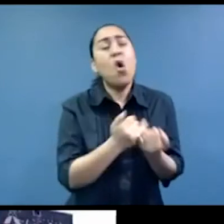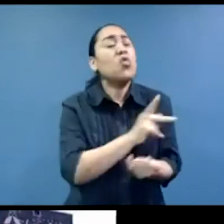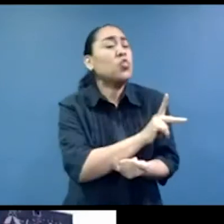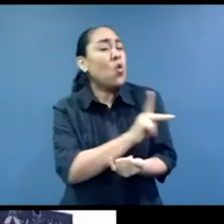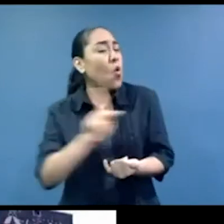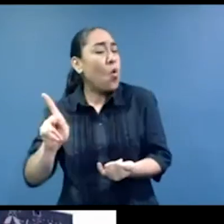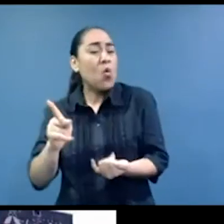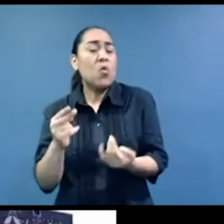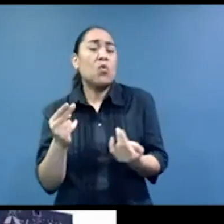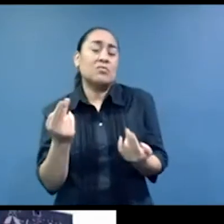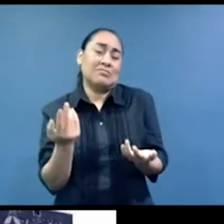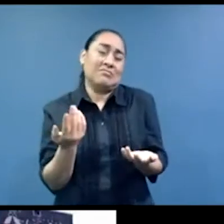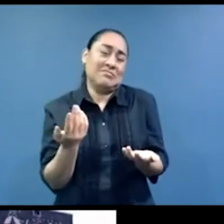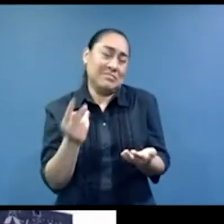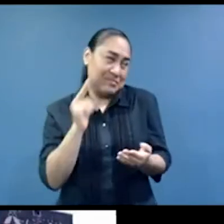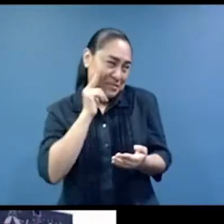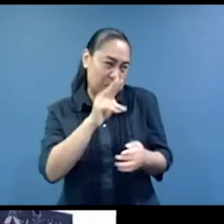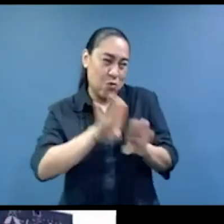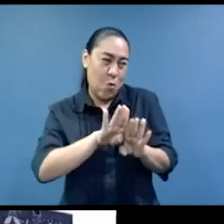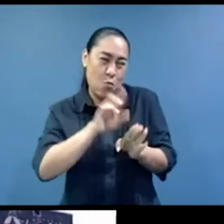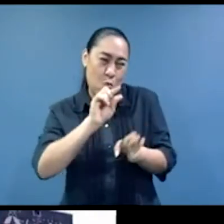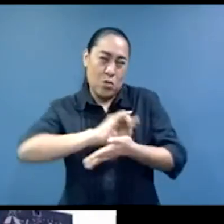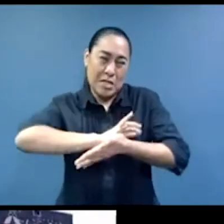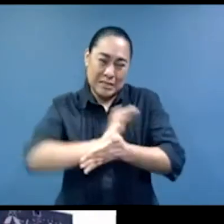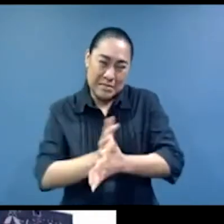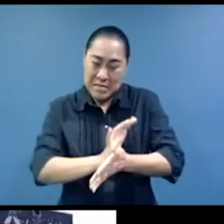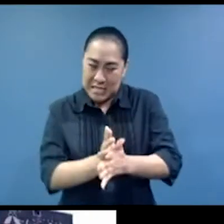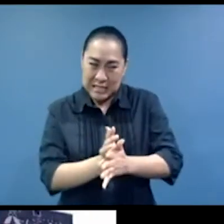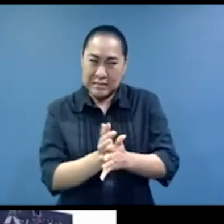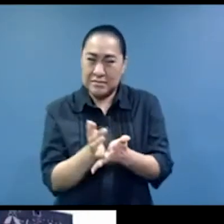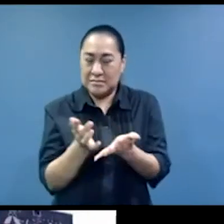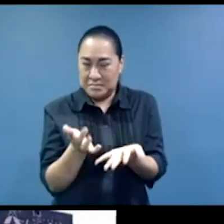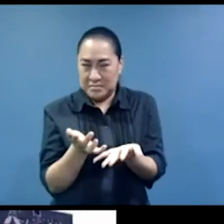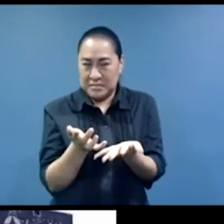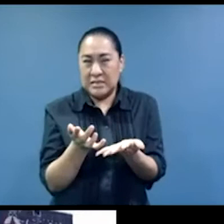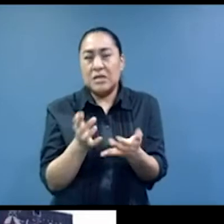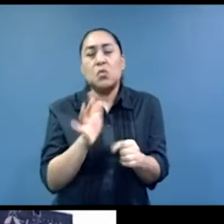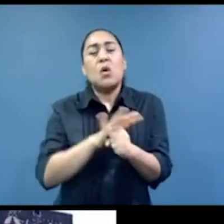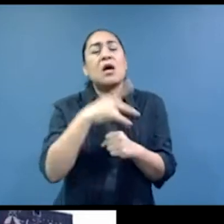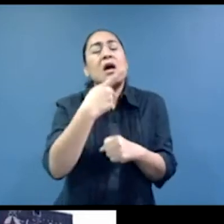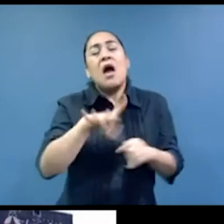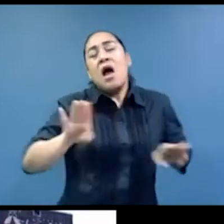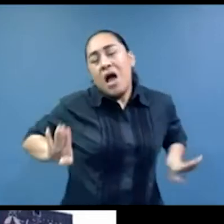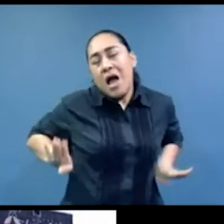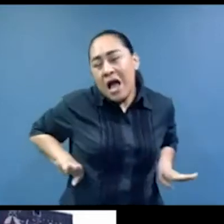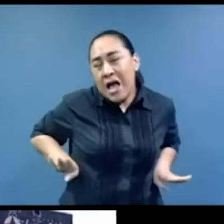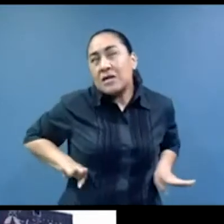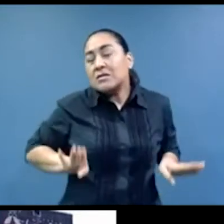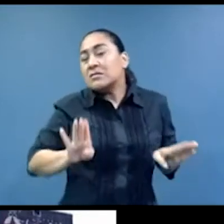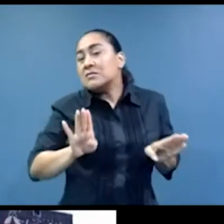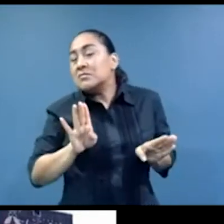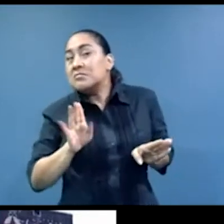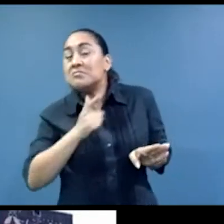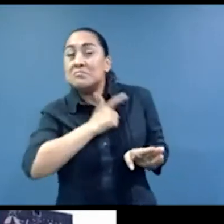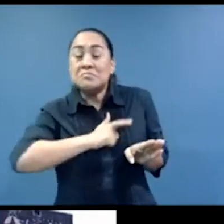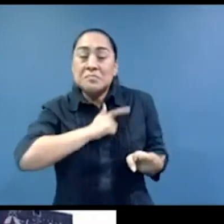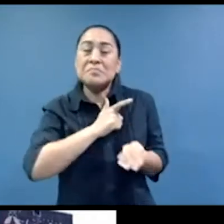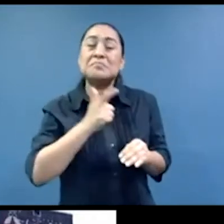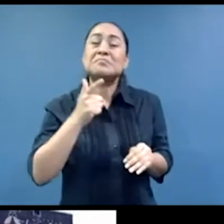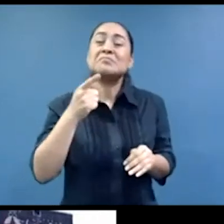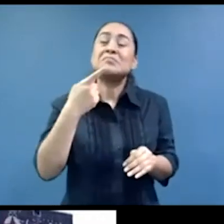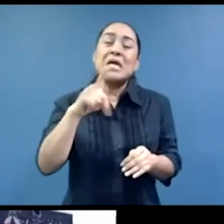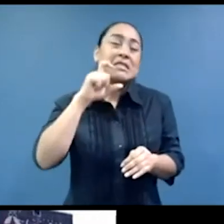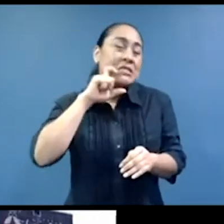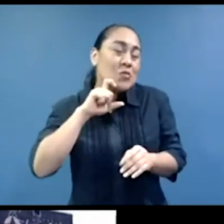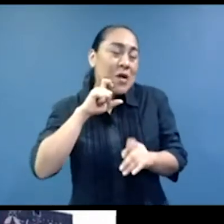cuestión de discriminación clara y que no tiene que ver con razones de preferencia o de orientación